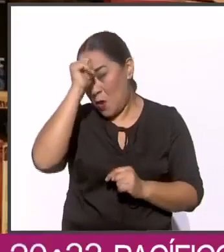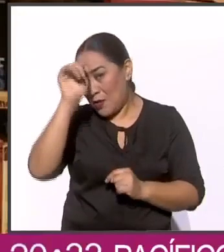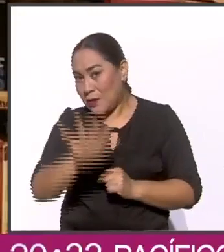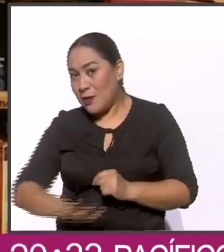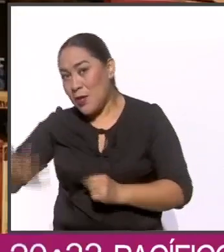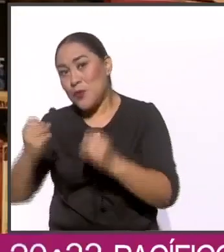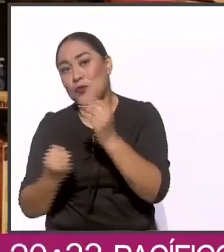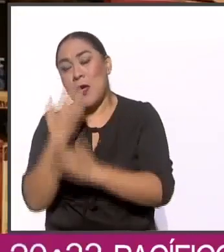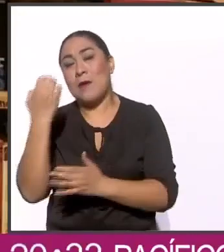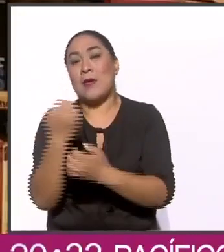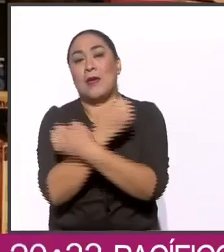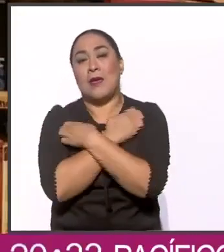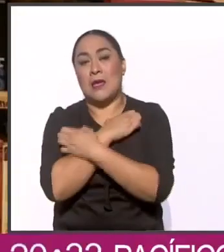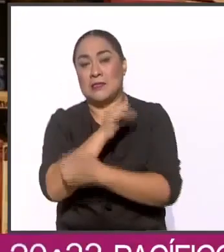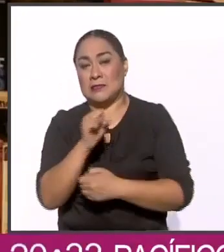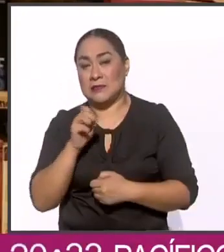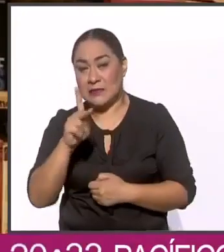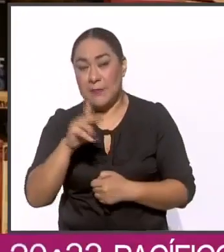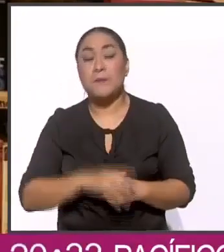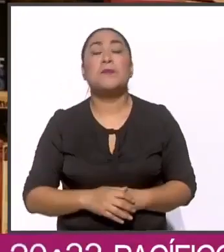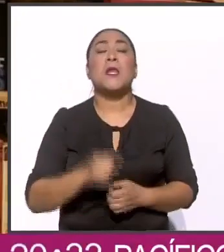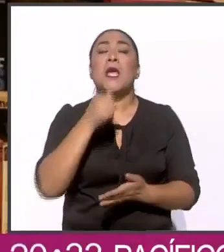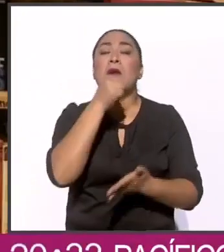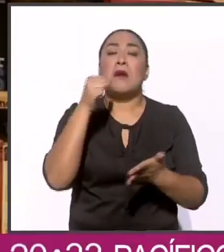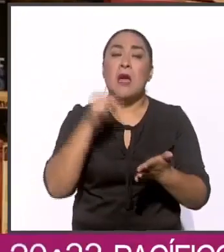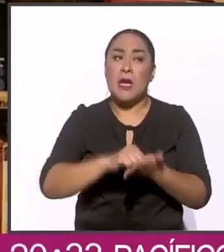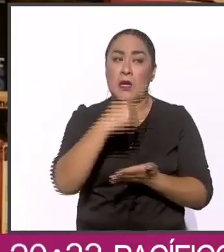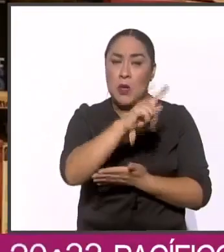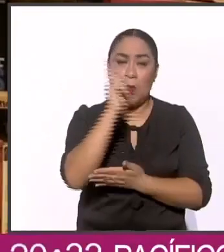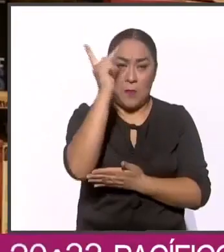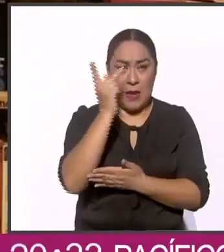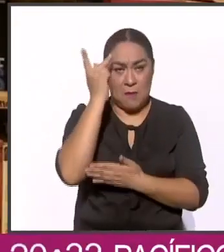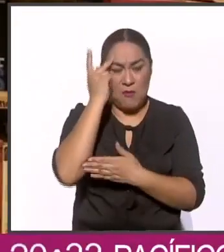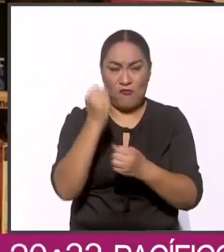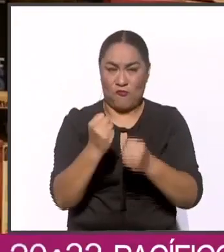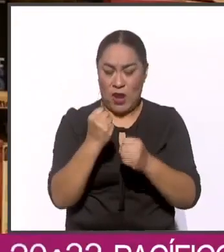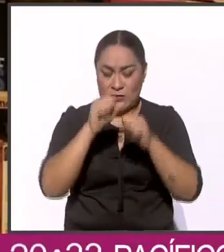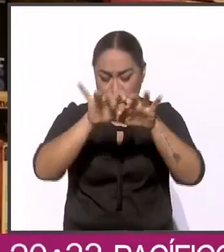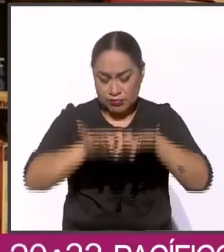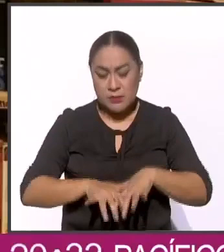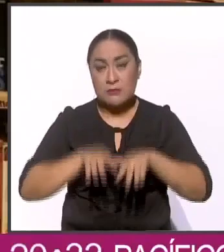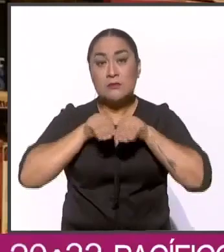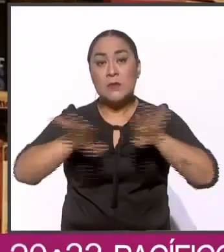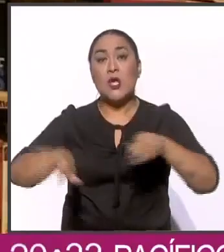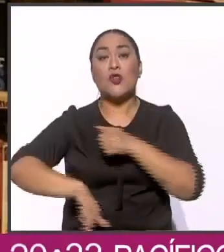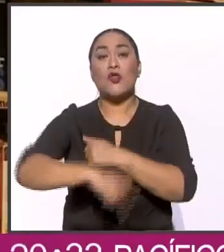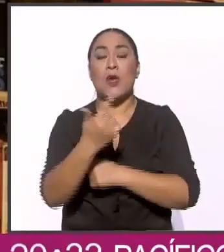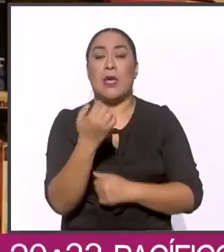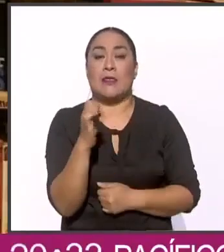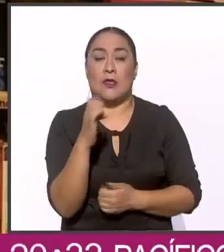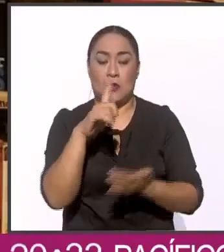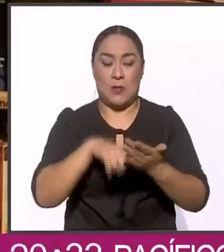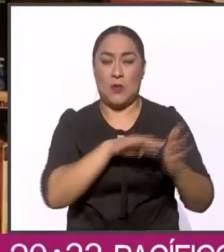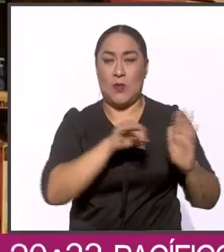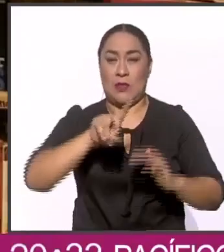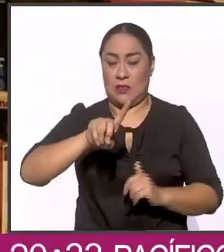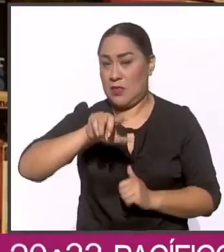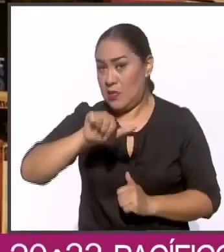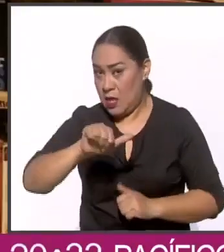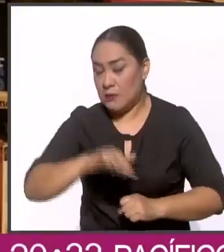socialista. Una carta pastoral más fuerte, publicada el 12 de enero de